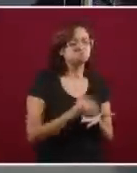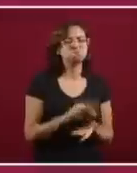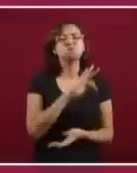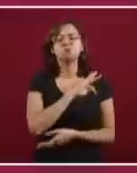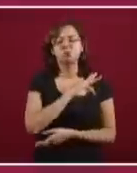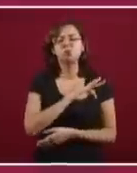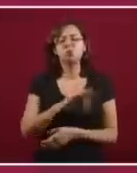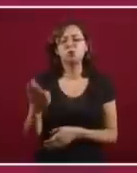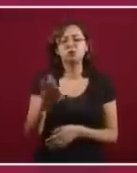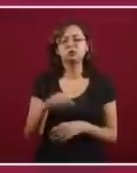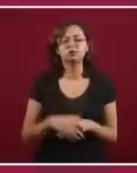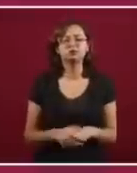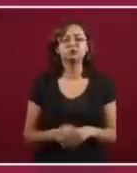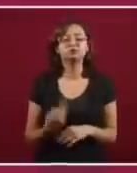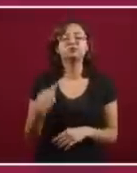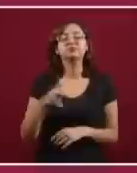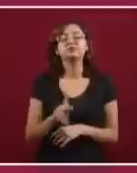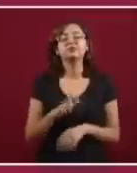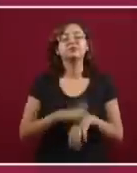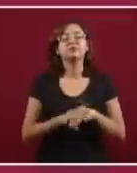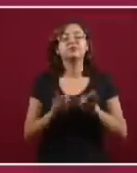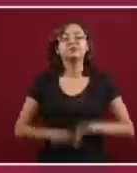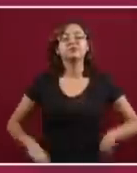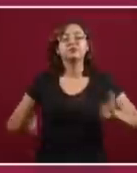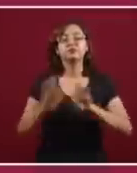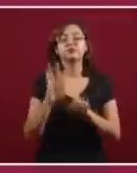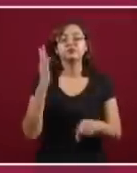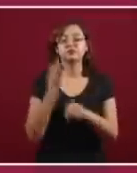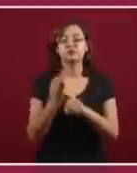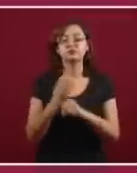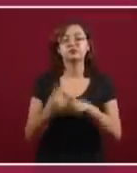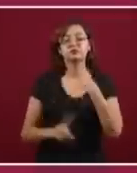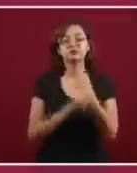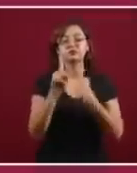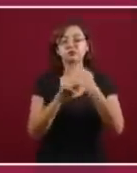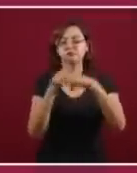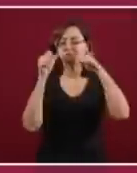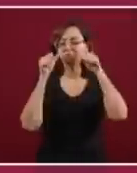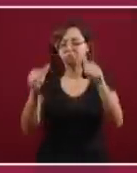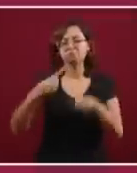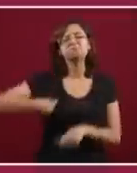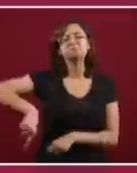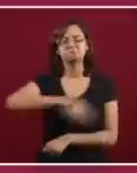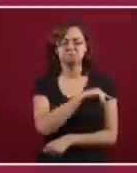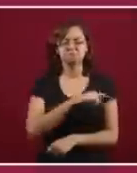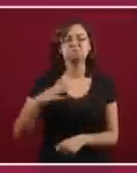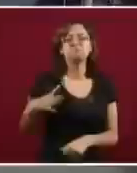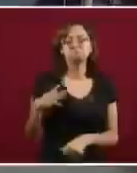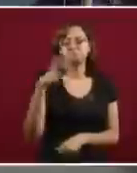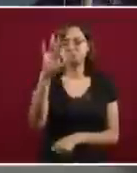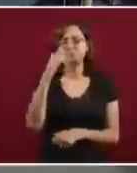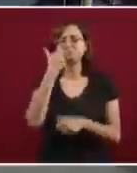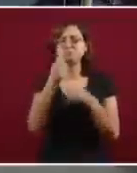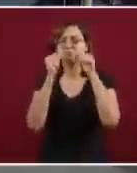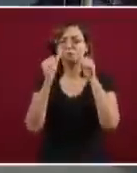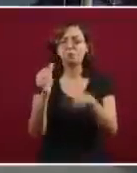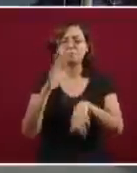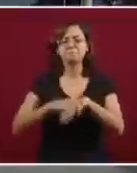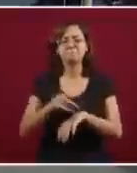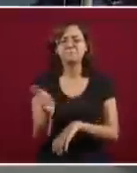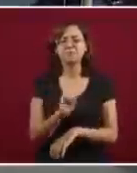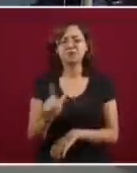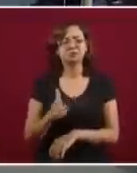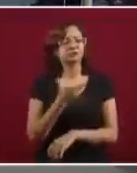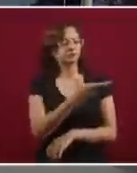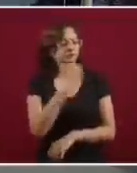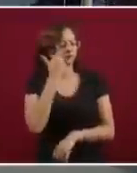lo importante es existe la voluntad de atender este asunto y lo vamos a hacer de manera profesional no sé si tú